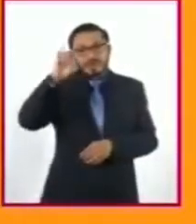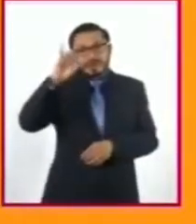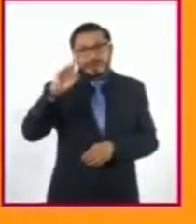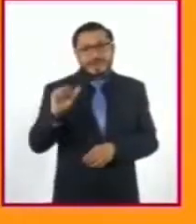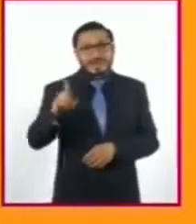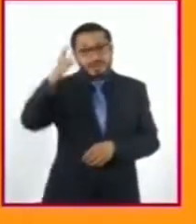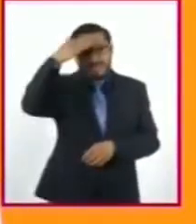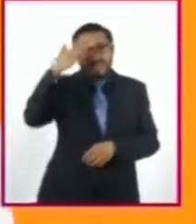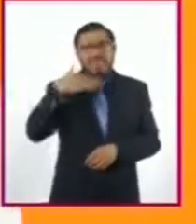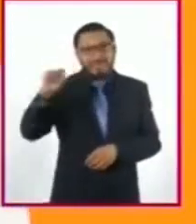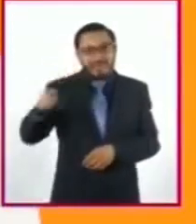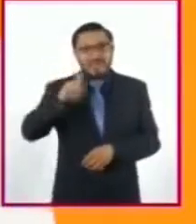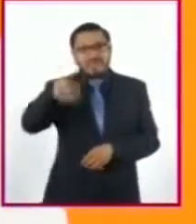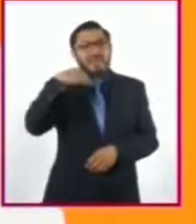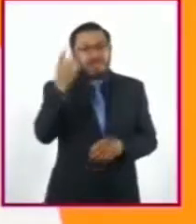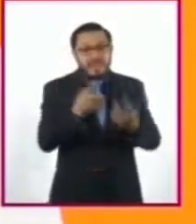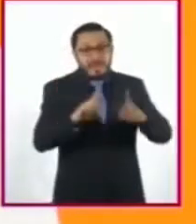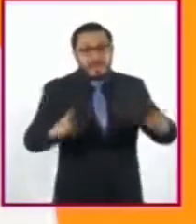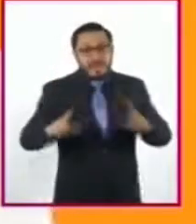los rectángulos que trabajaron.